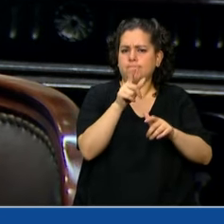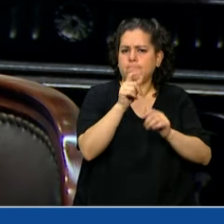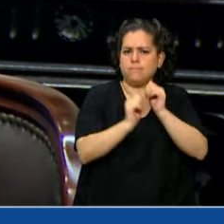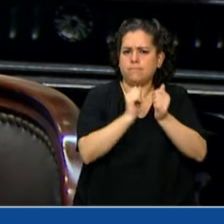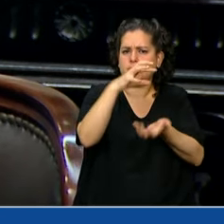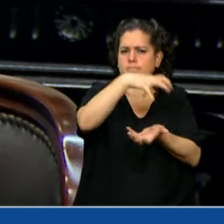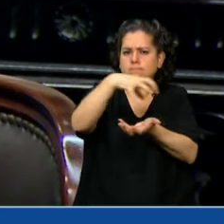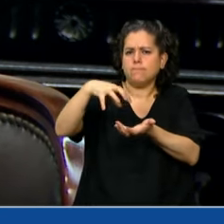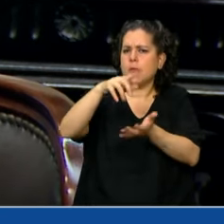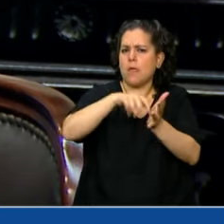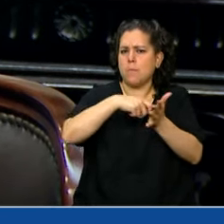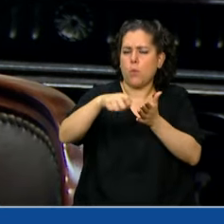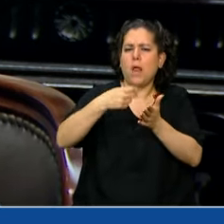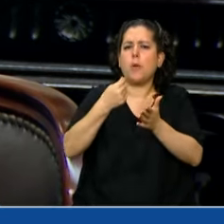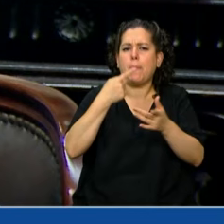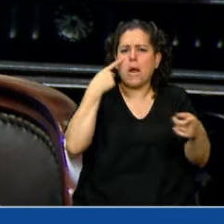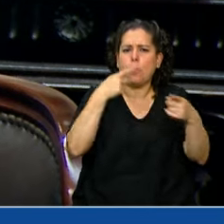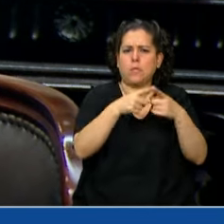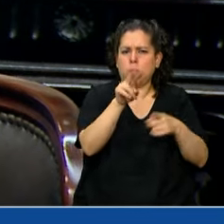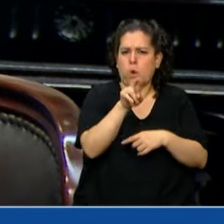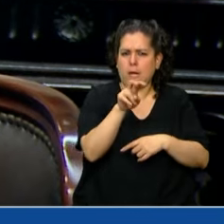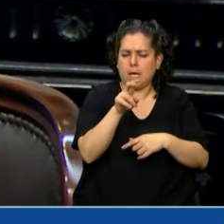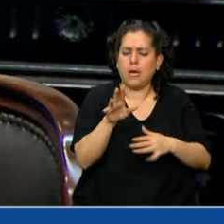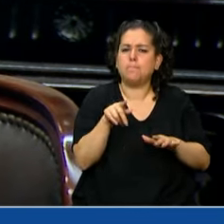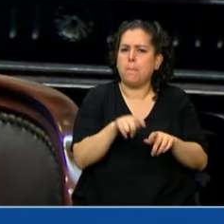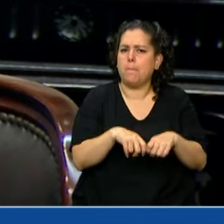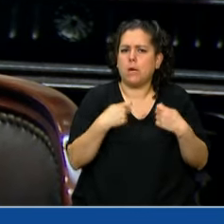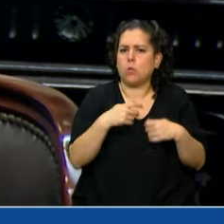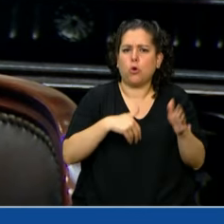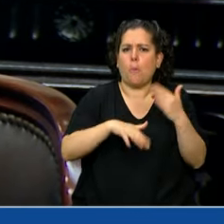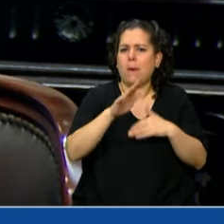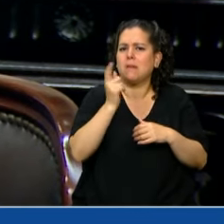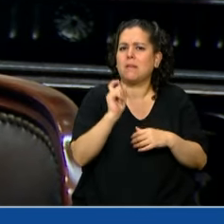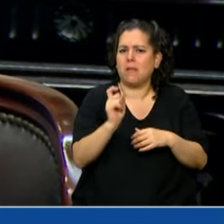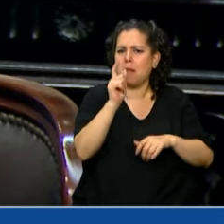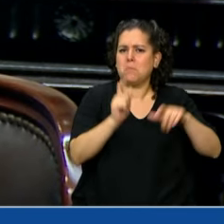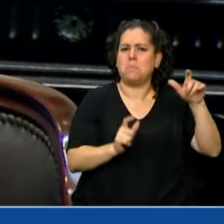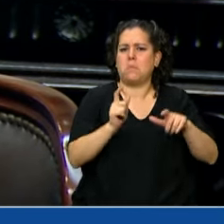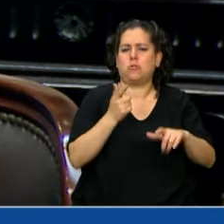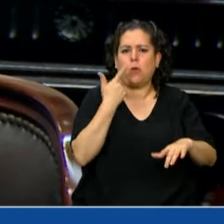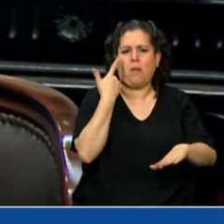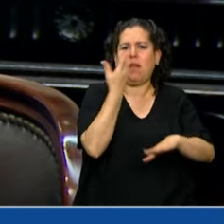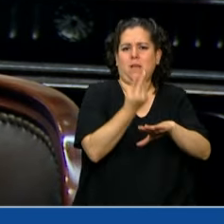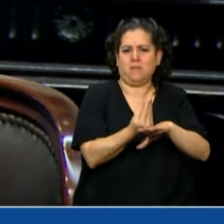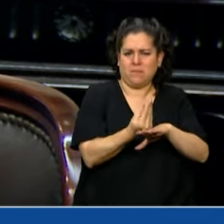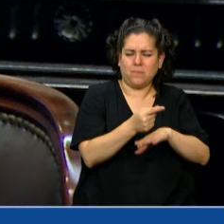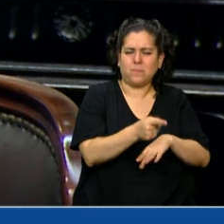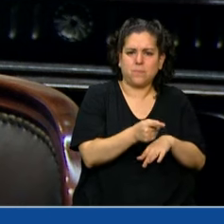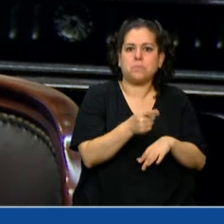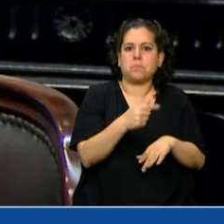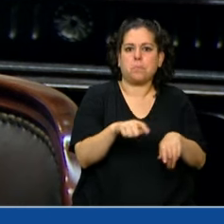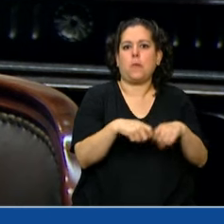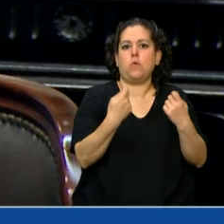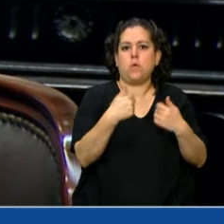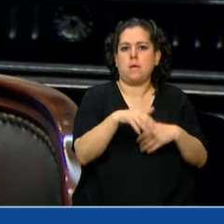para aquilar particularmente perjudicó a los inquilinos que eran justamente a quienes